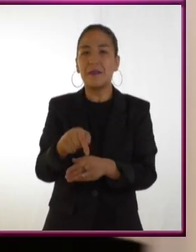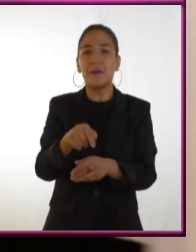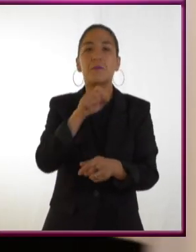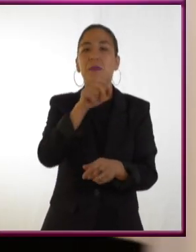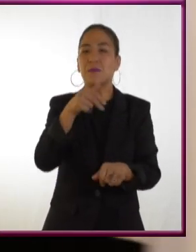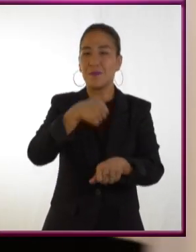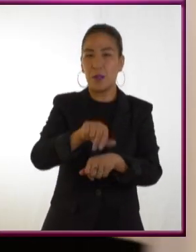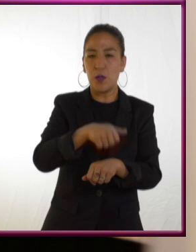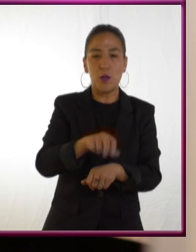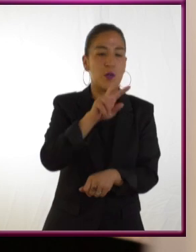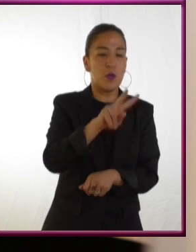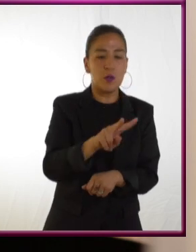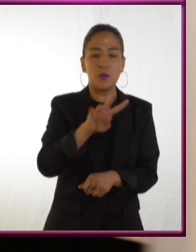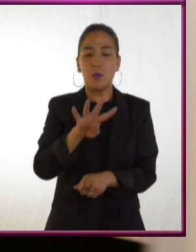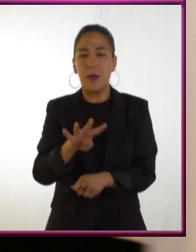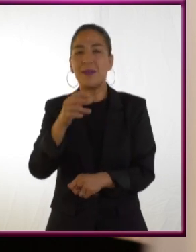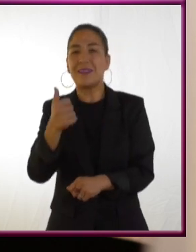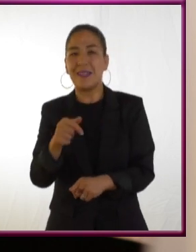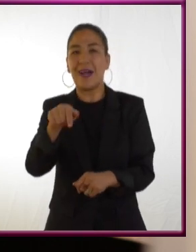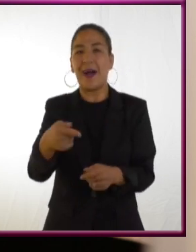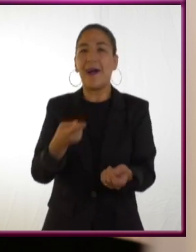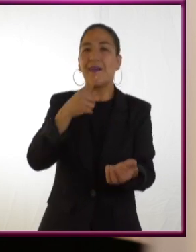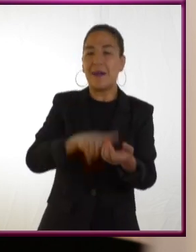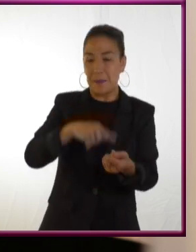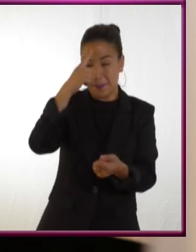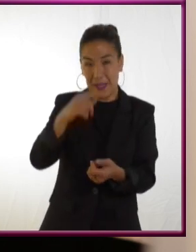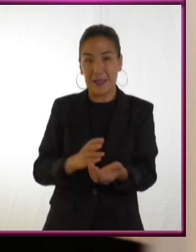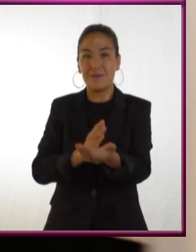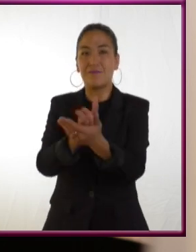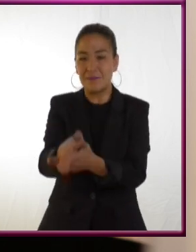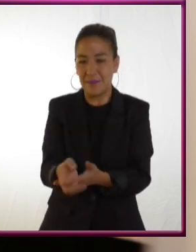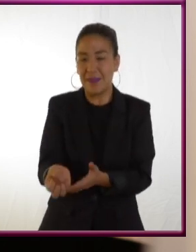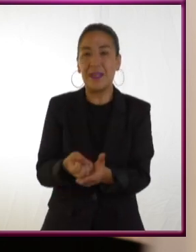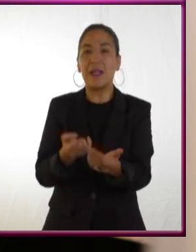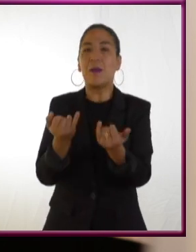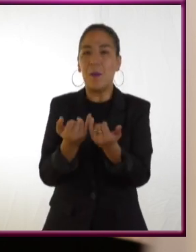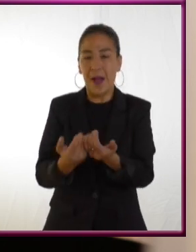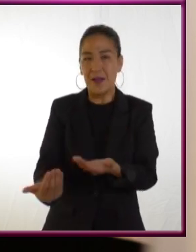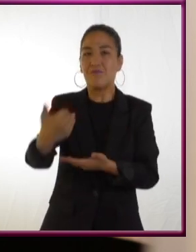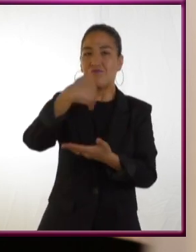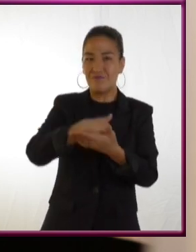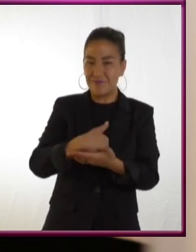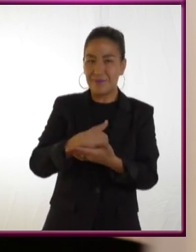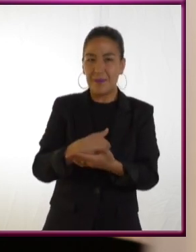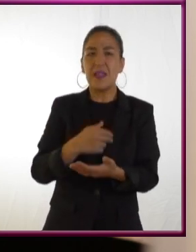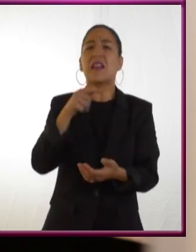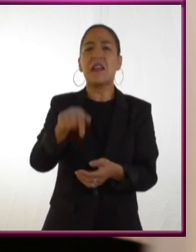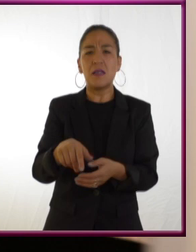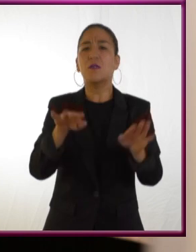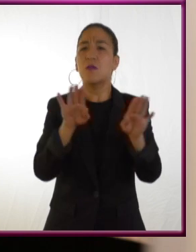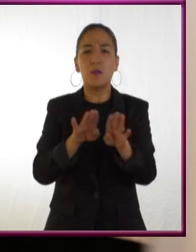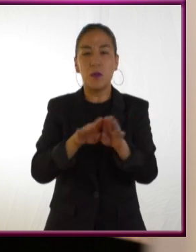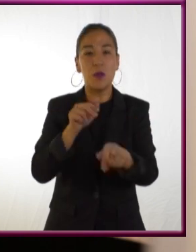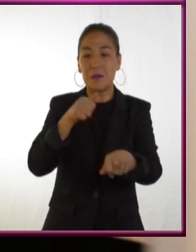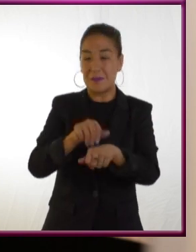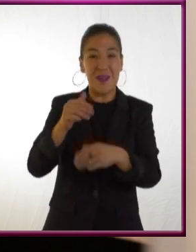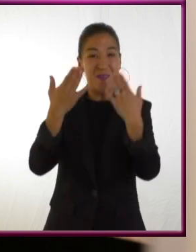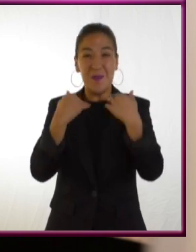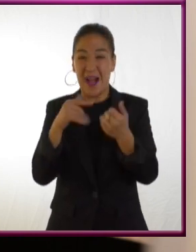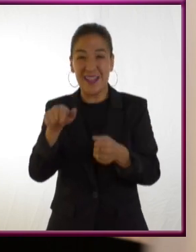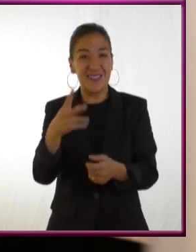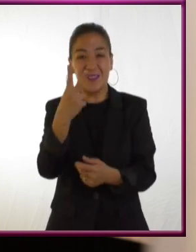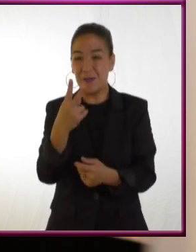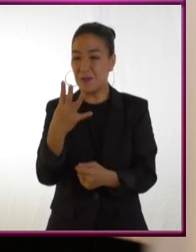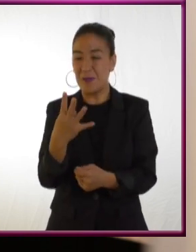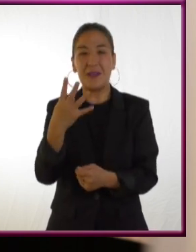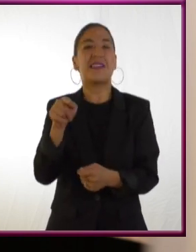un número par de puentes, ya que necesitamos un puente para entrar y uno para salir. Y si tenemos un número impar de puentes en estos